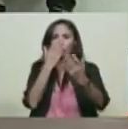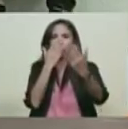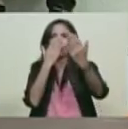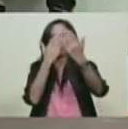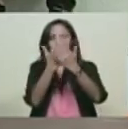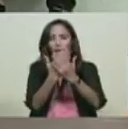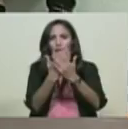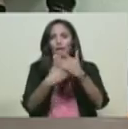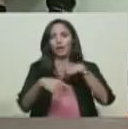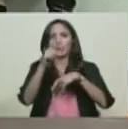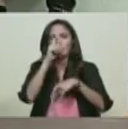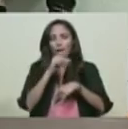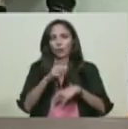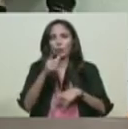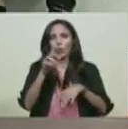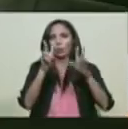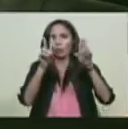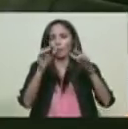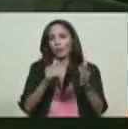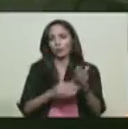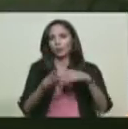año